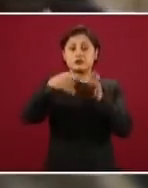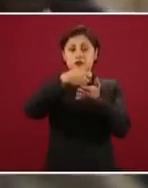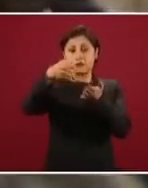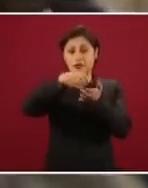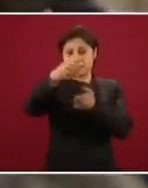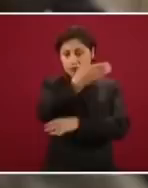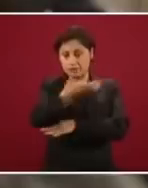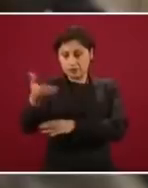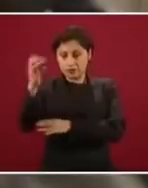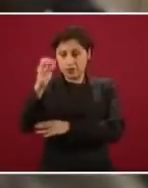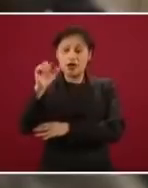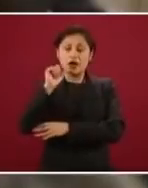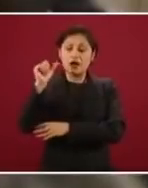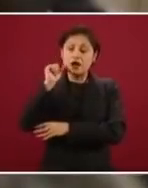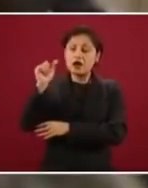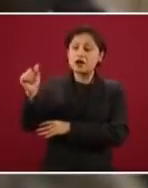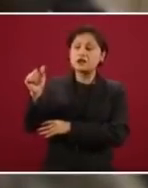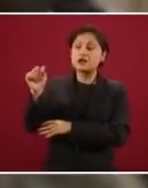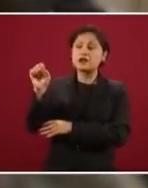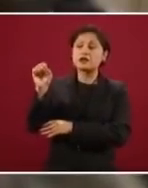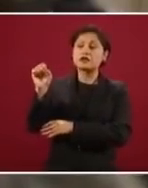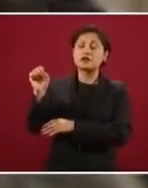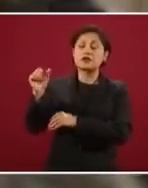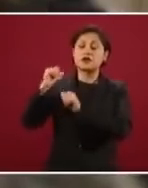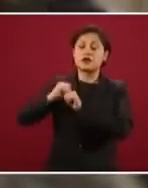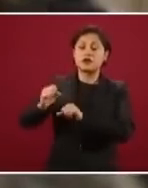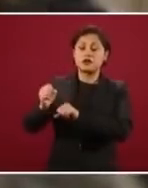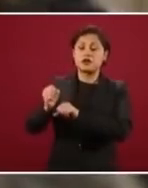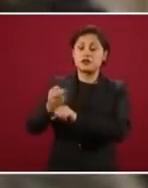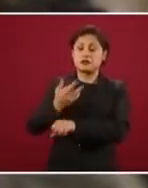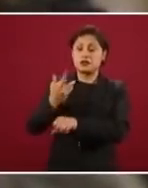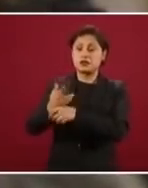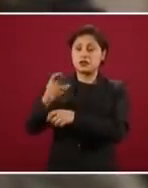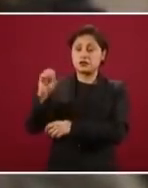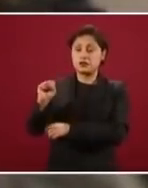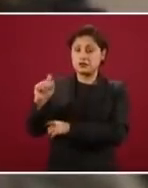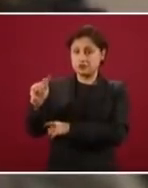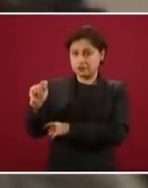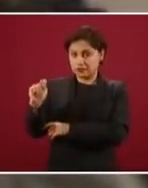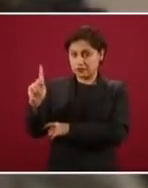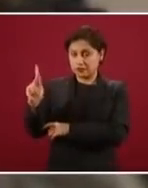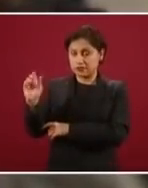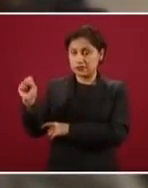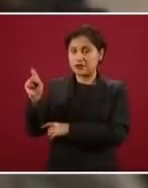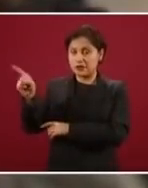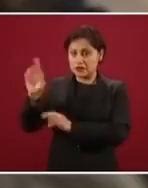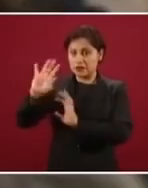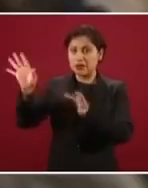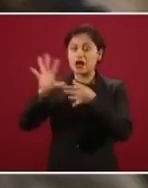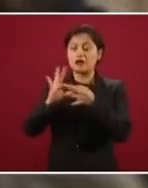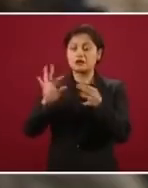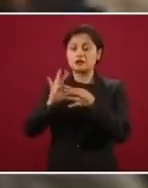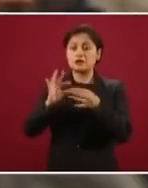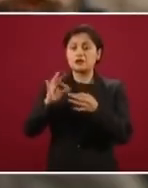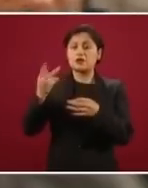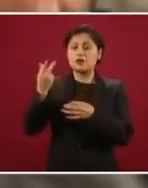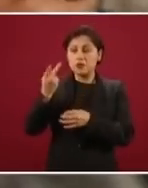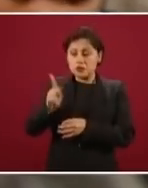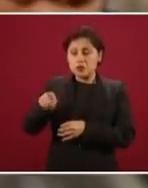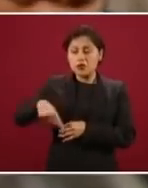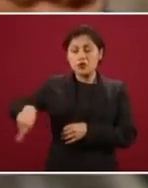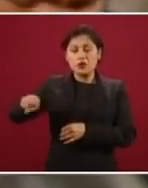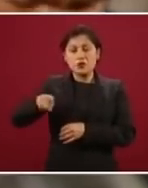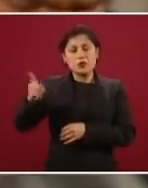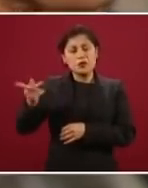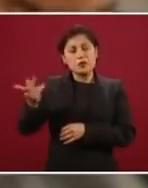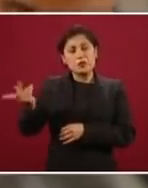secretaria pero a mí me gustaría un poquito más de ella mencionaba que hace se han tenido algunas actuaciones pero sobre